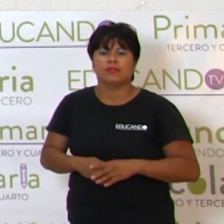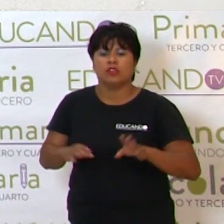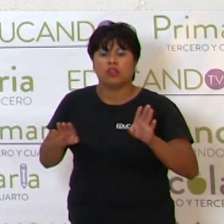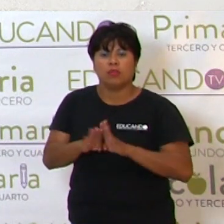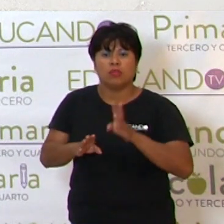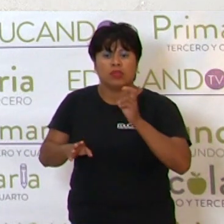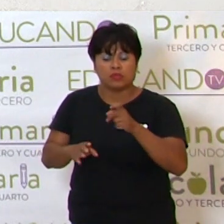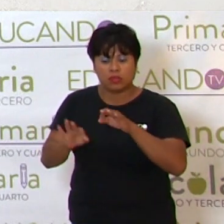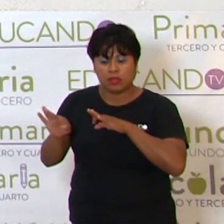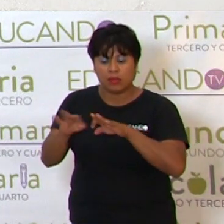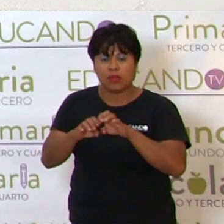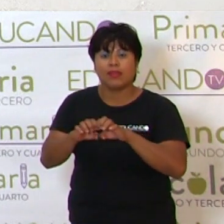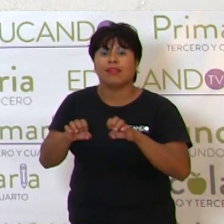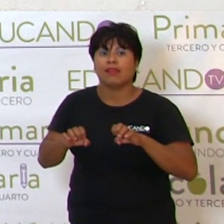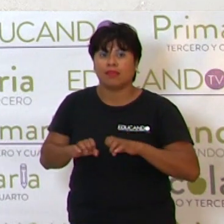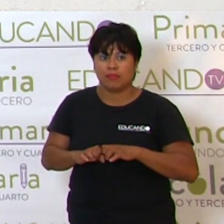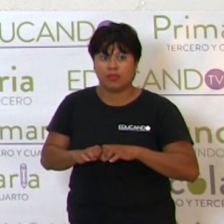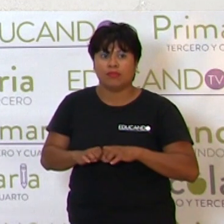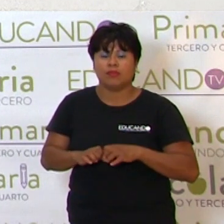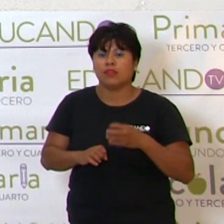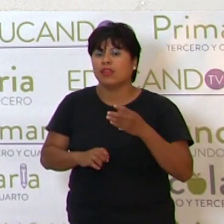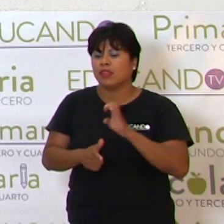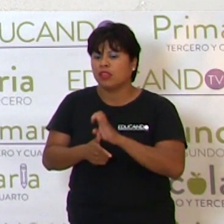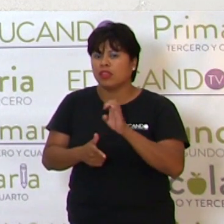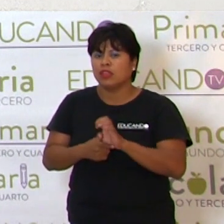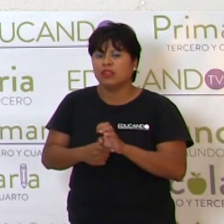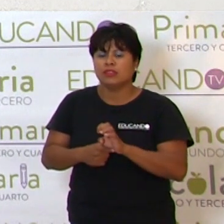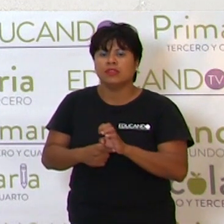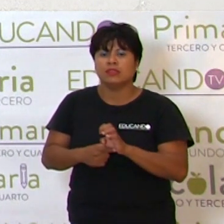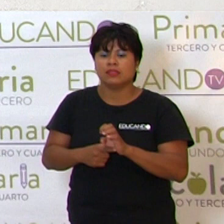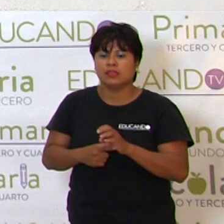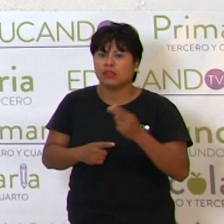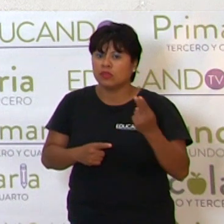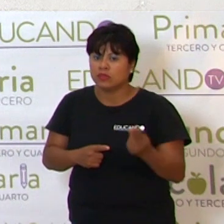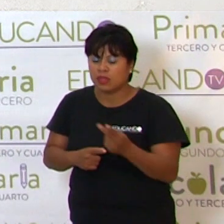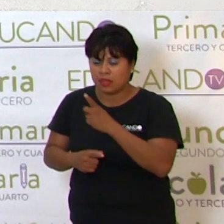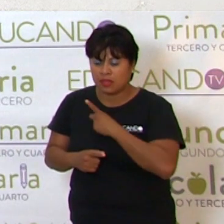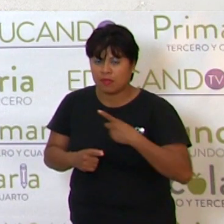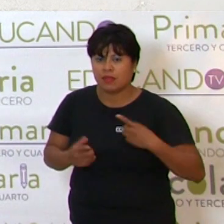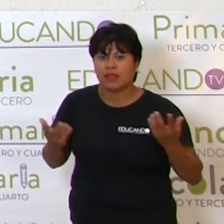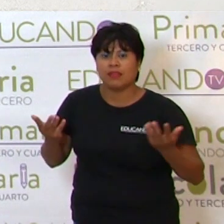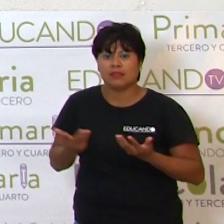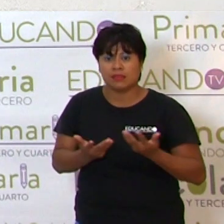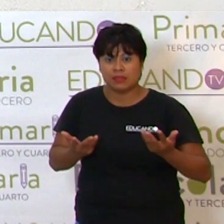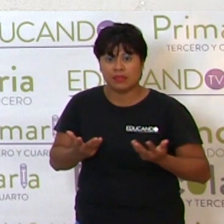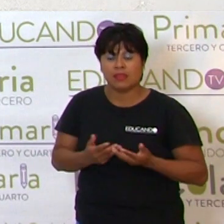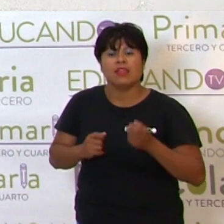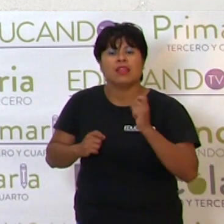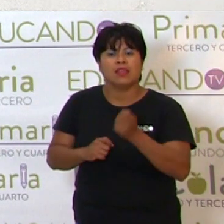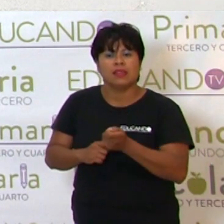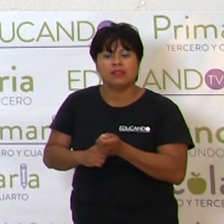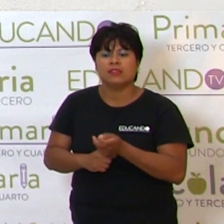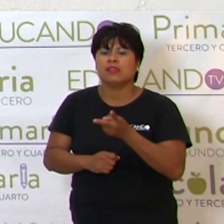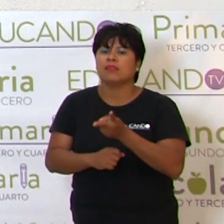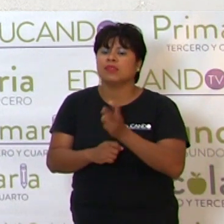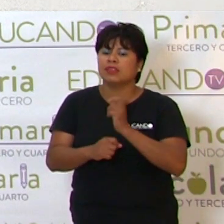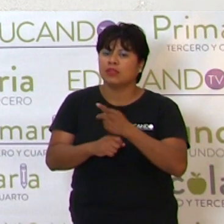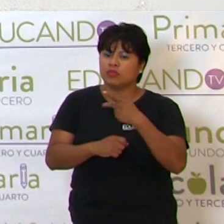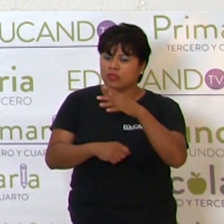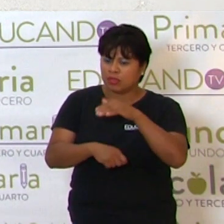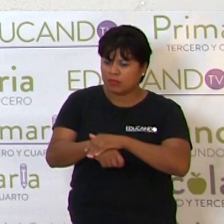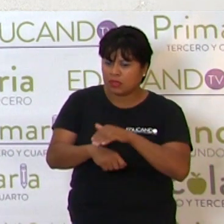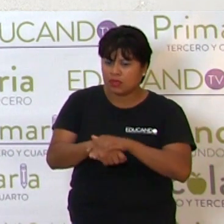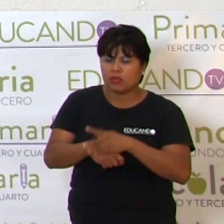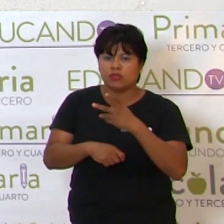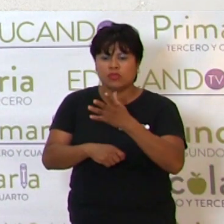un trabajo en equipo, entonces lo primero que ustedes tienen que hacer es invitar a sus amigos, a